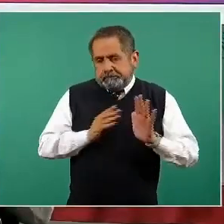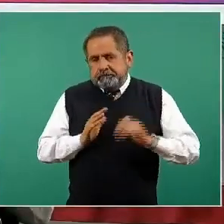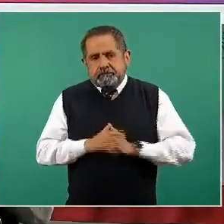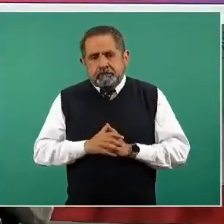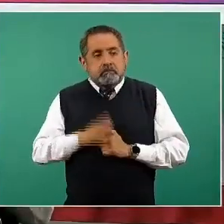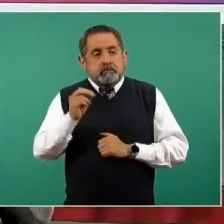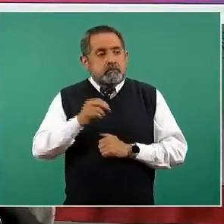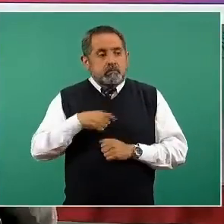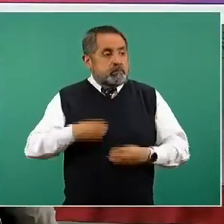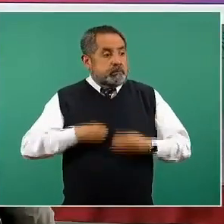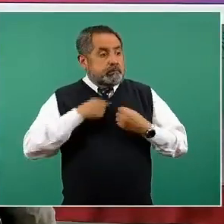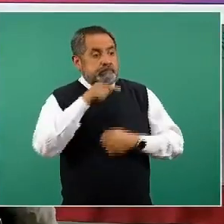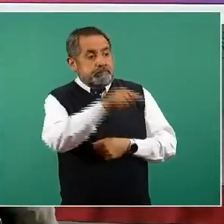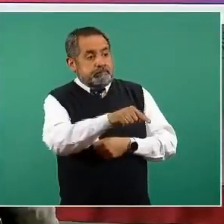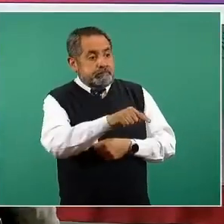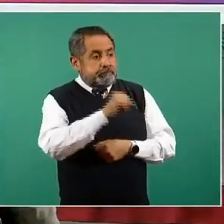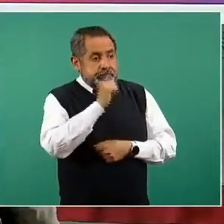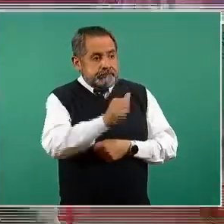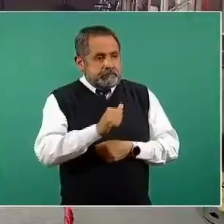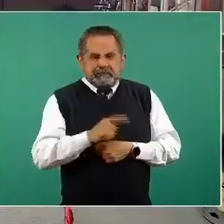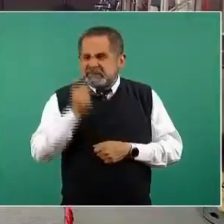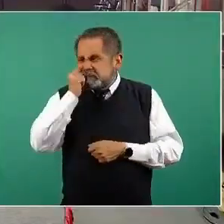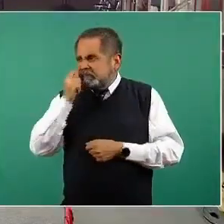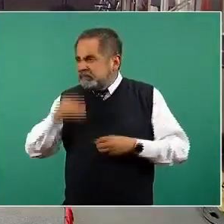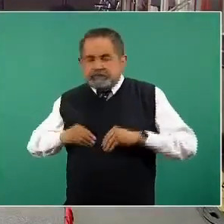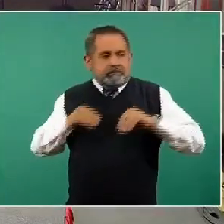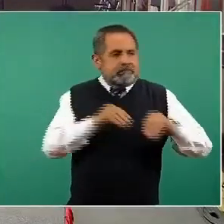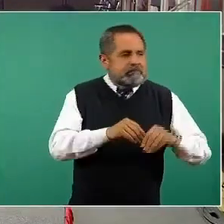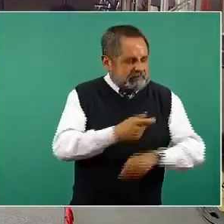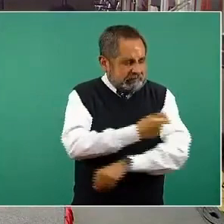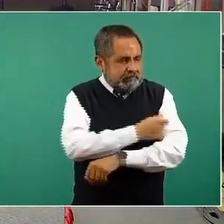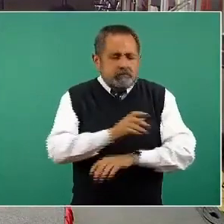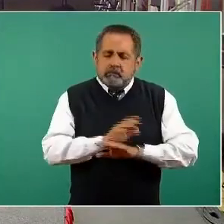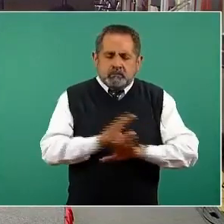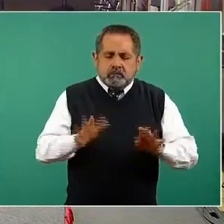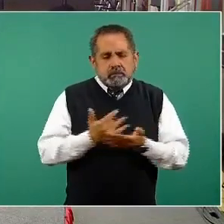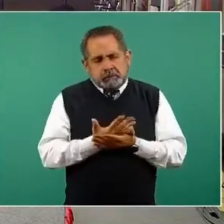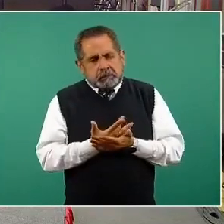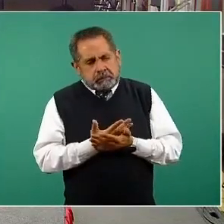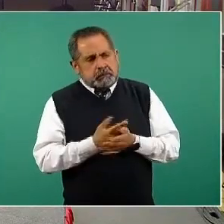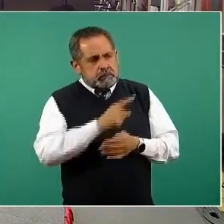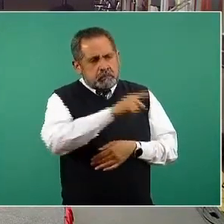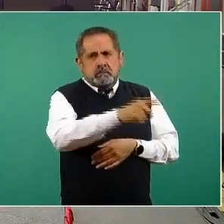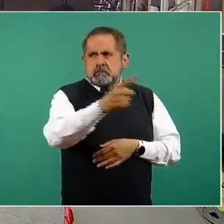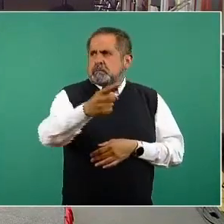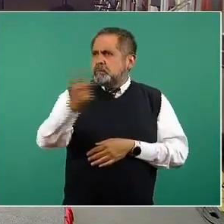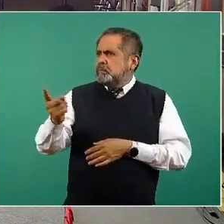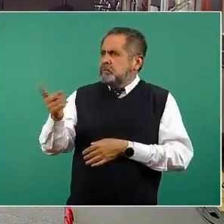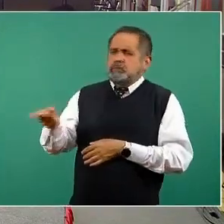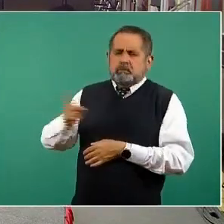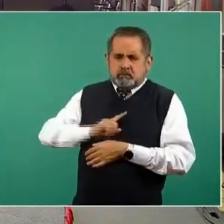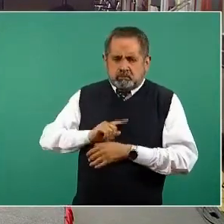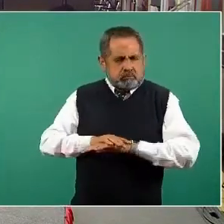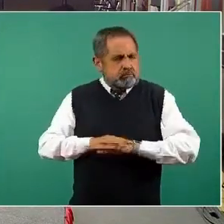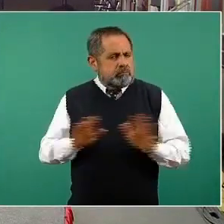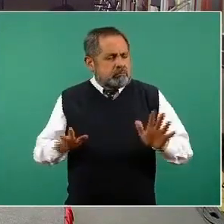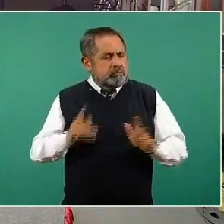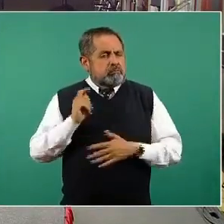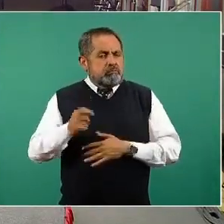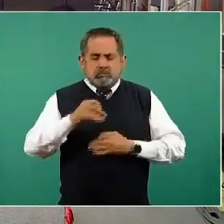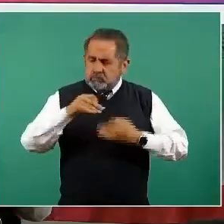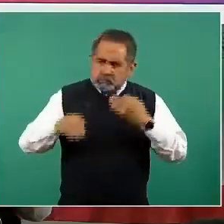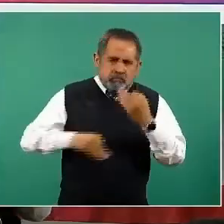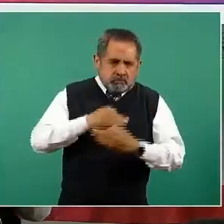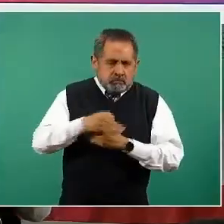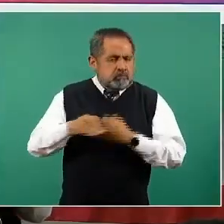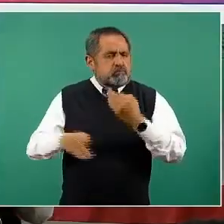o un municipio que ha iniciado o ha sido seleccionado ya para la vacunación. Pero tengamos presente que todos